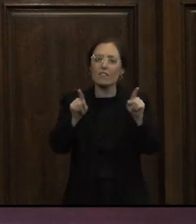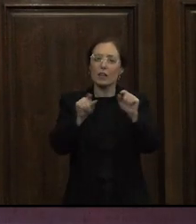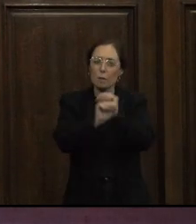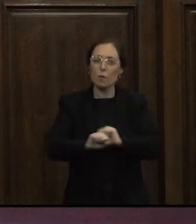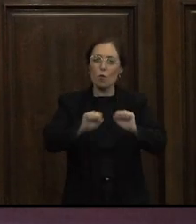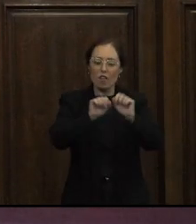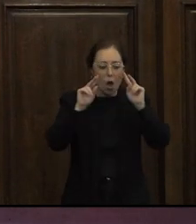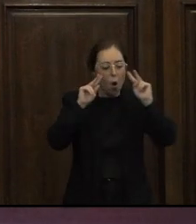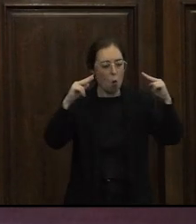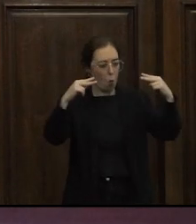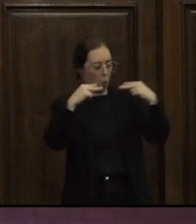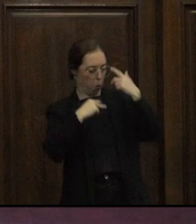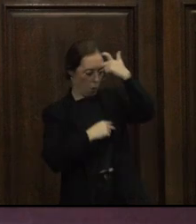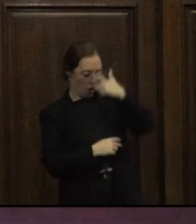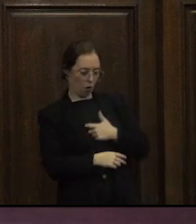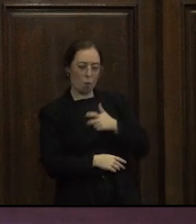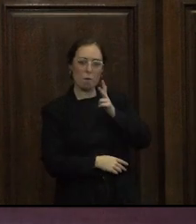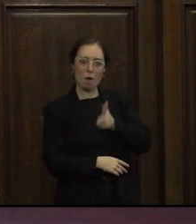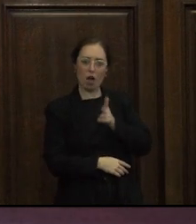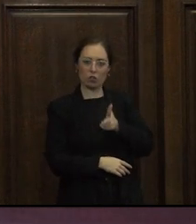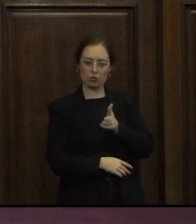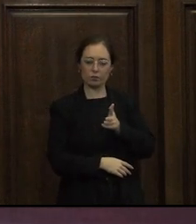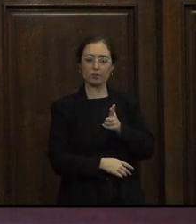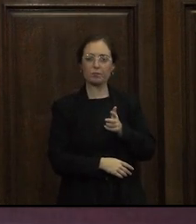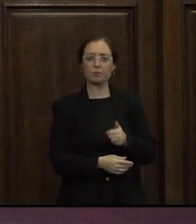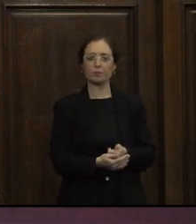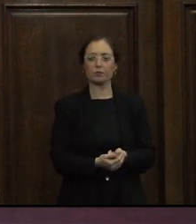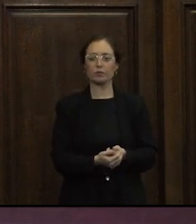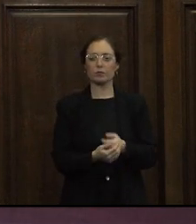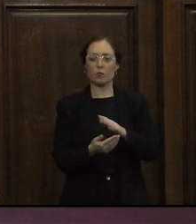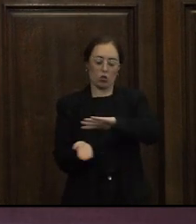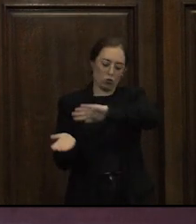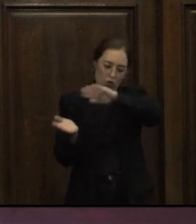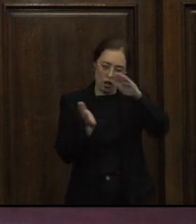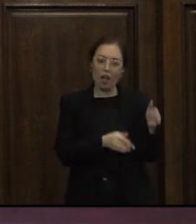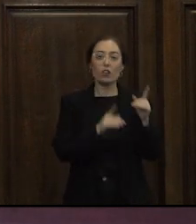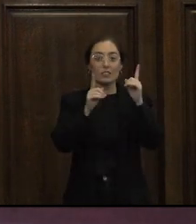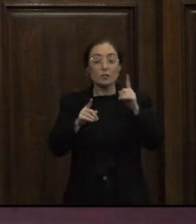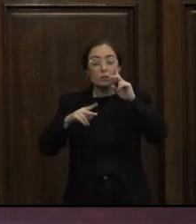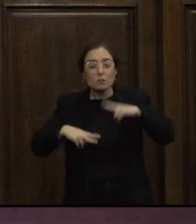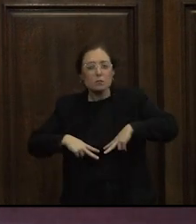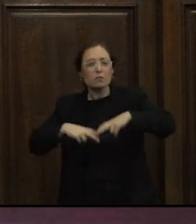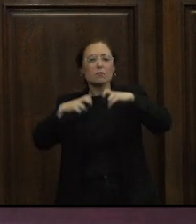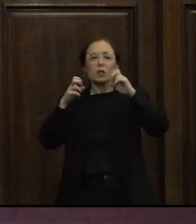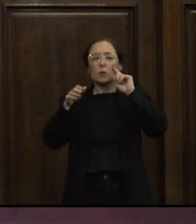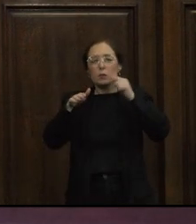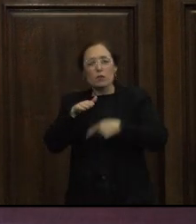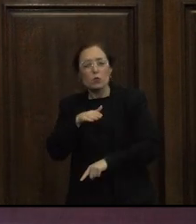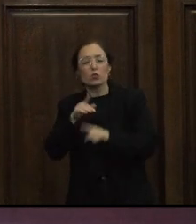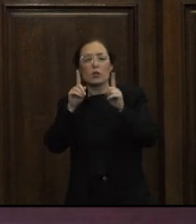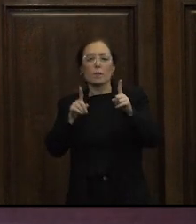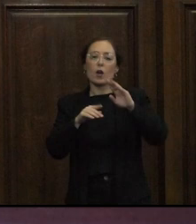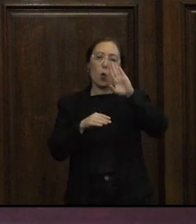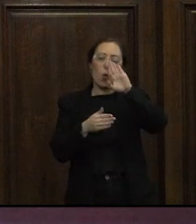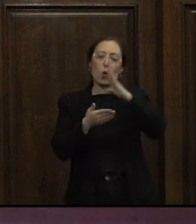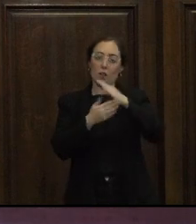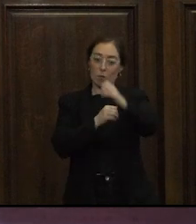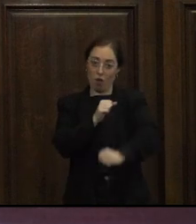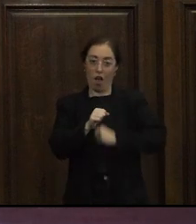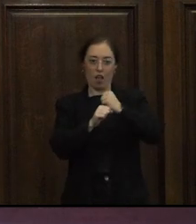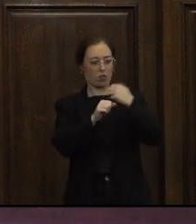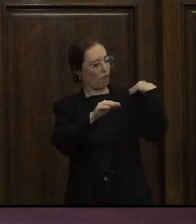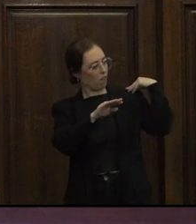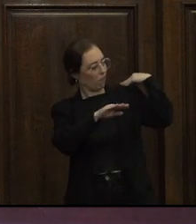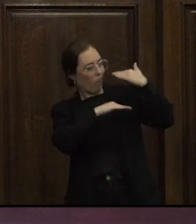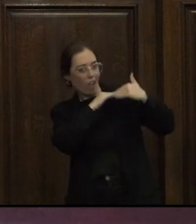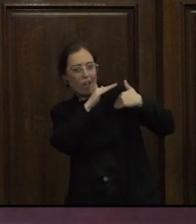subjetividad imperantes. Por otra parte, examina el rápido distanciamiento que ha ocurrido en los últimos años con respecto